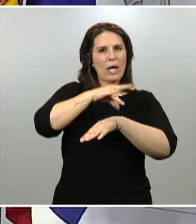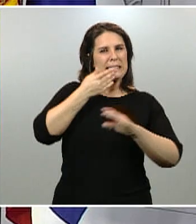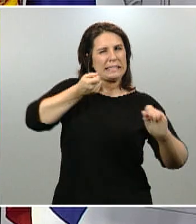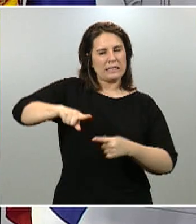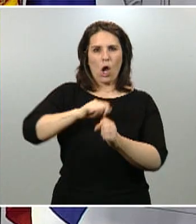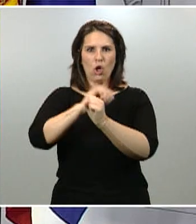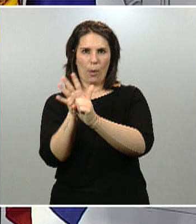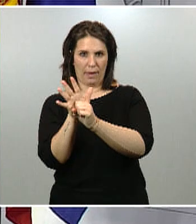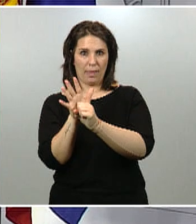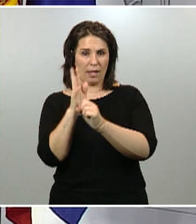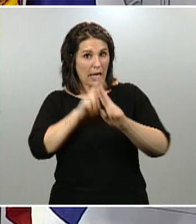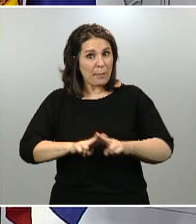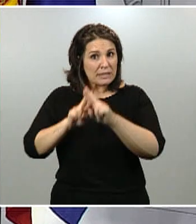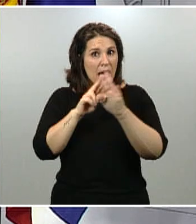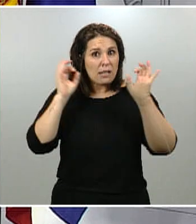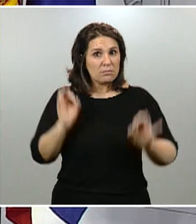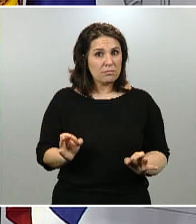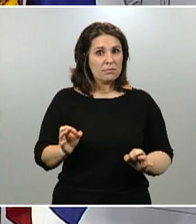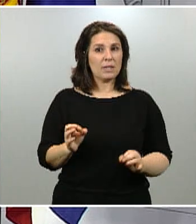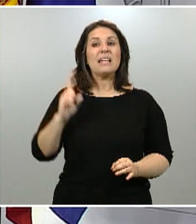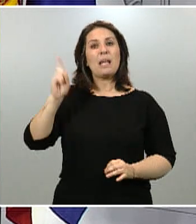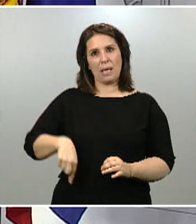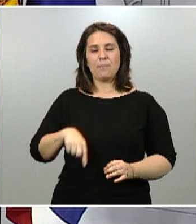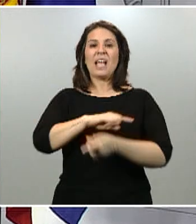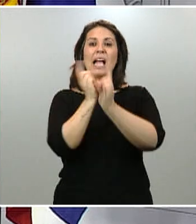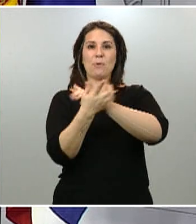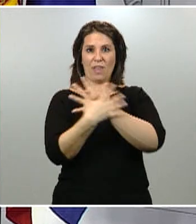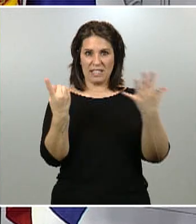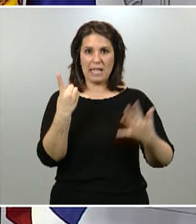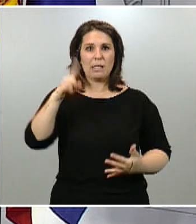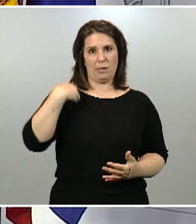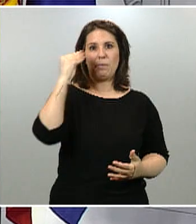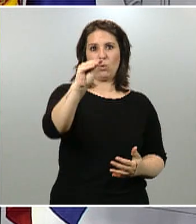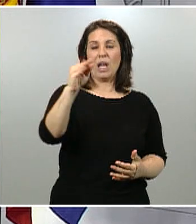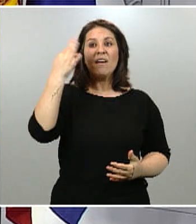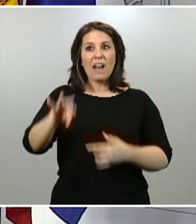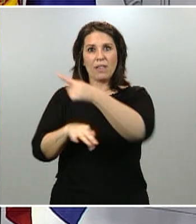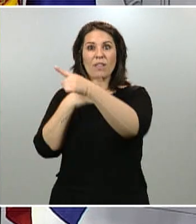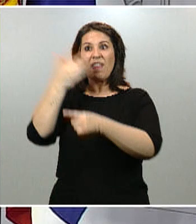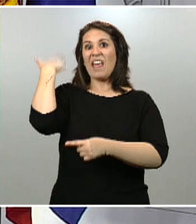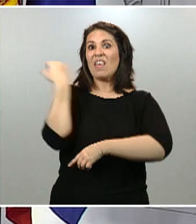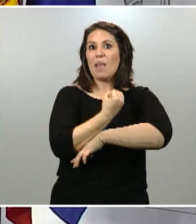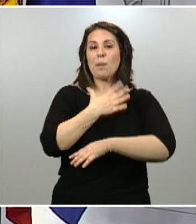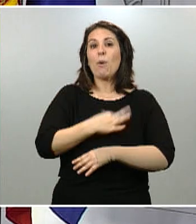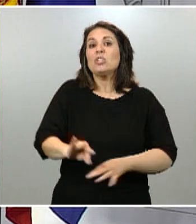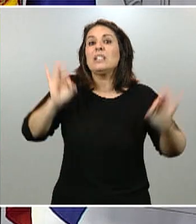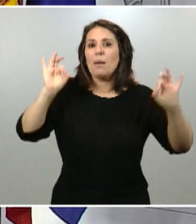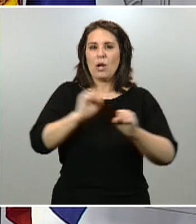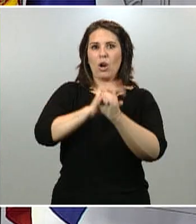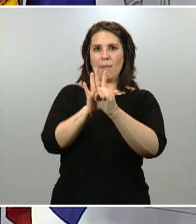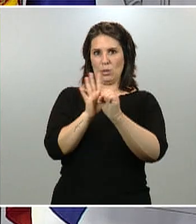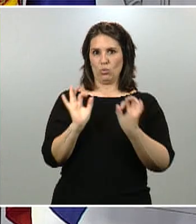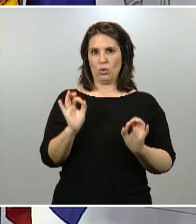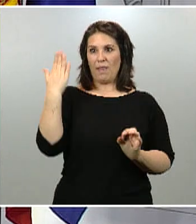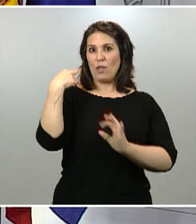pregunta en un sentido idéntico, cambio 16. Francia ha detectado un posible caso de coronavirus en diciembre de 2019, sin relación con